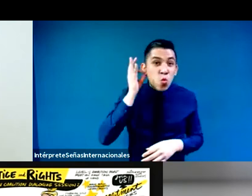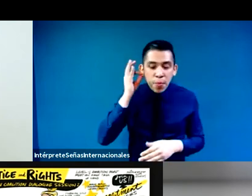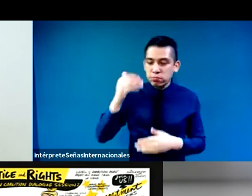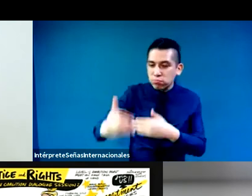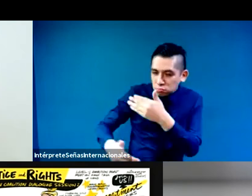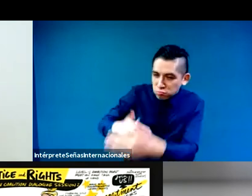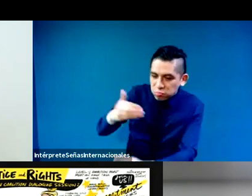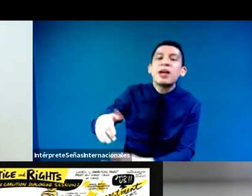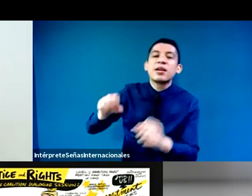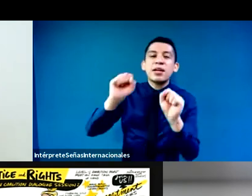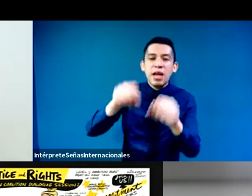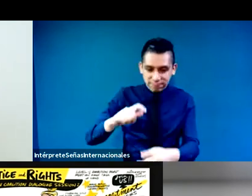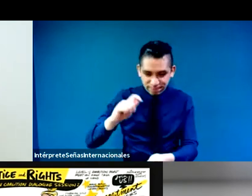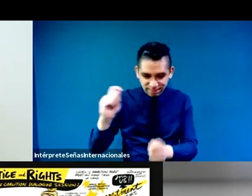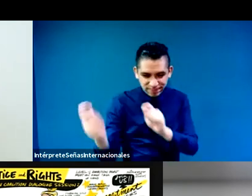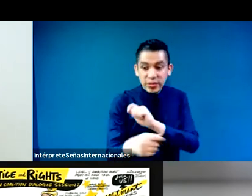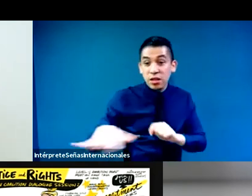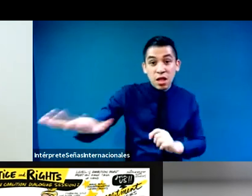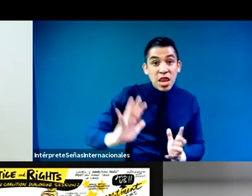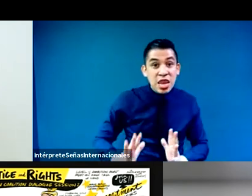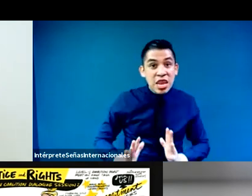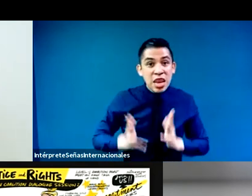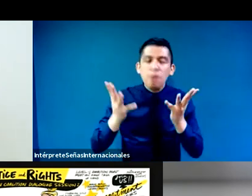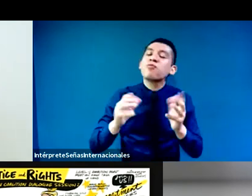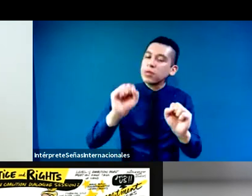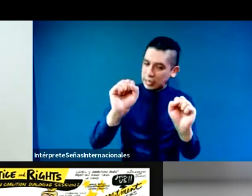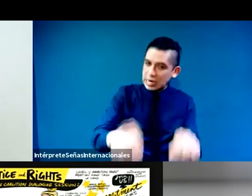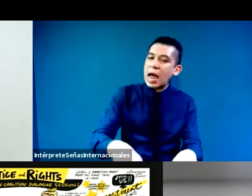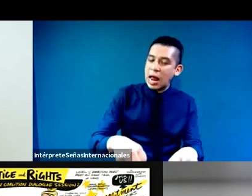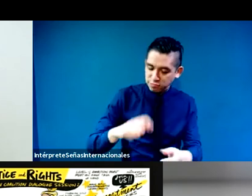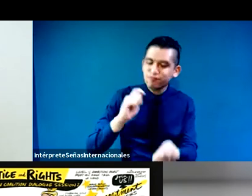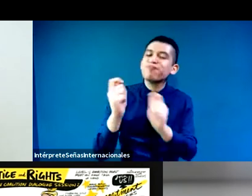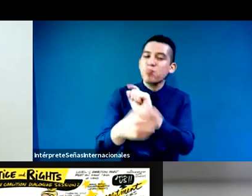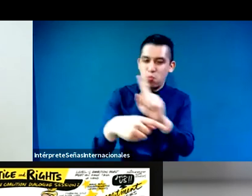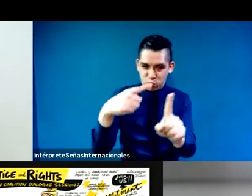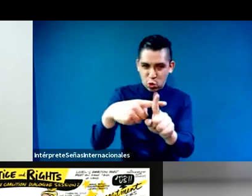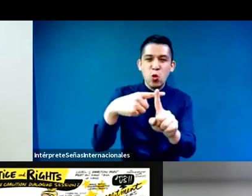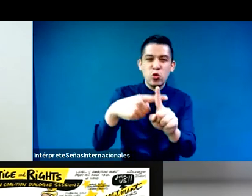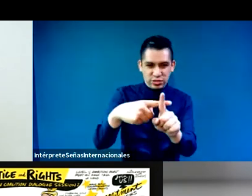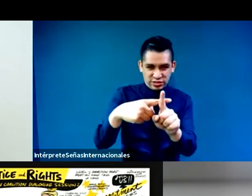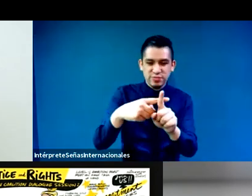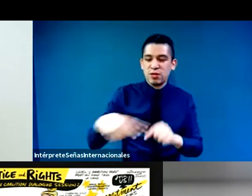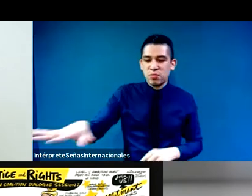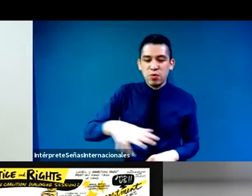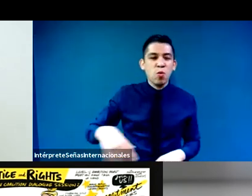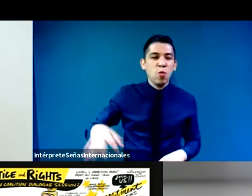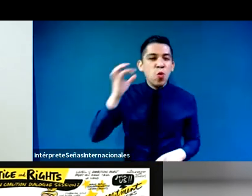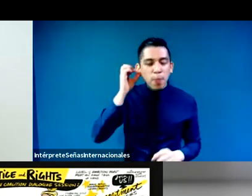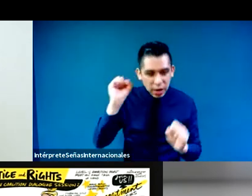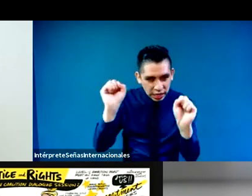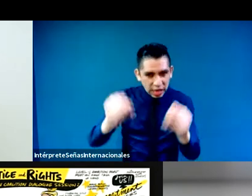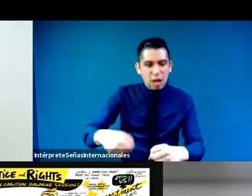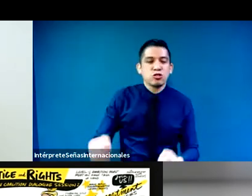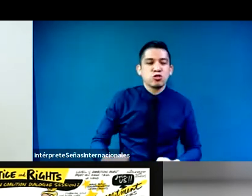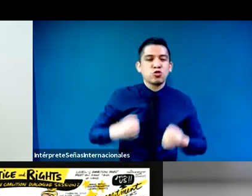de las mujeres y las niñas. Soy optimista en cuanto al potencial de la Coalición de Acción, y es que cada una